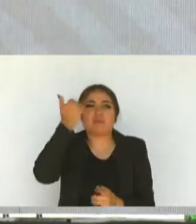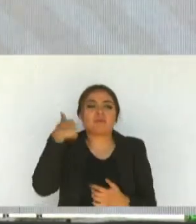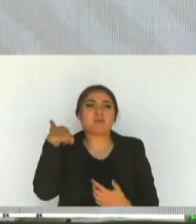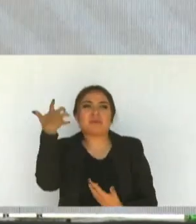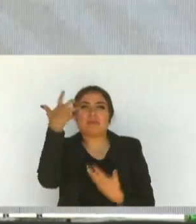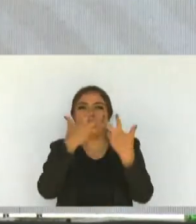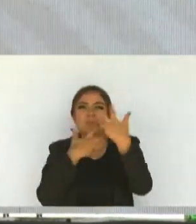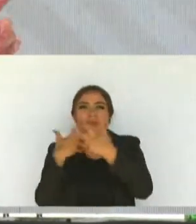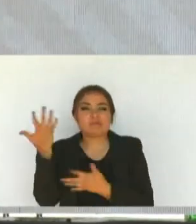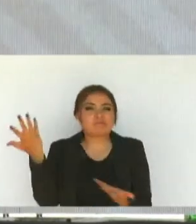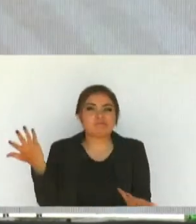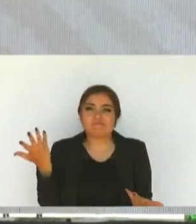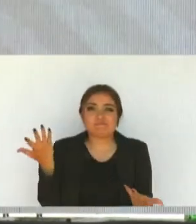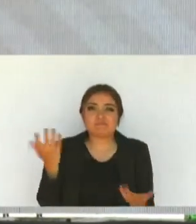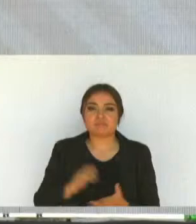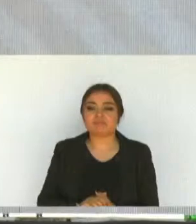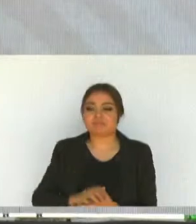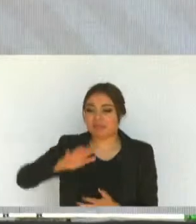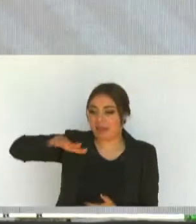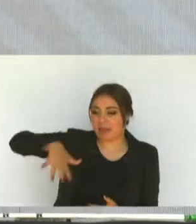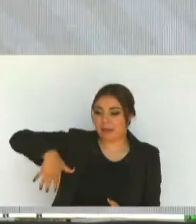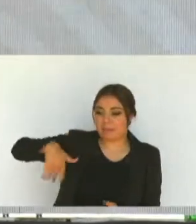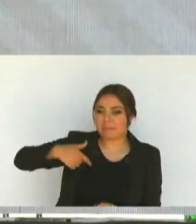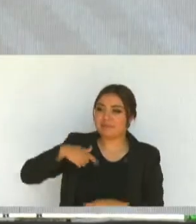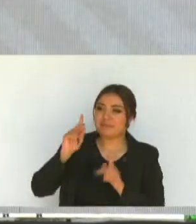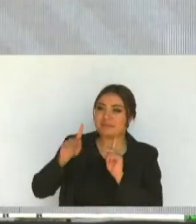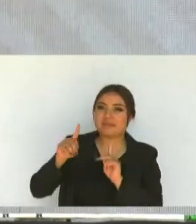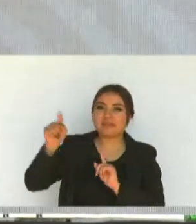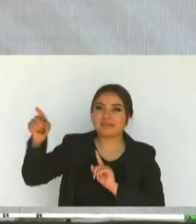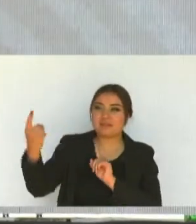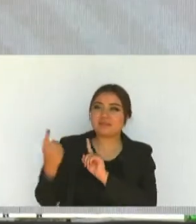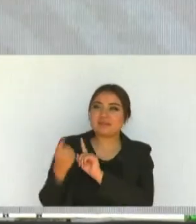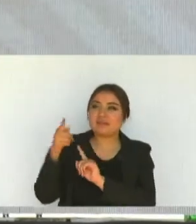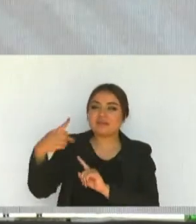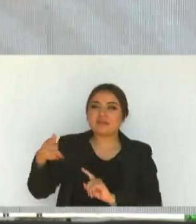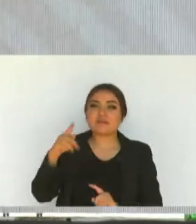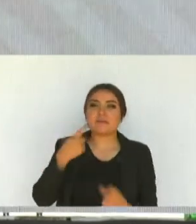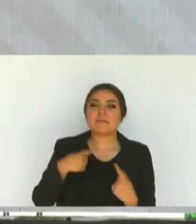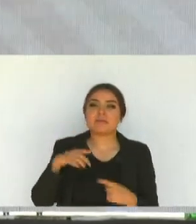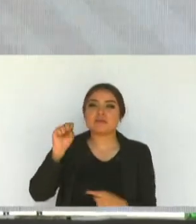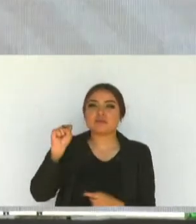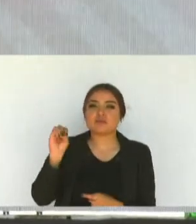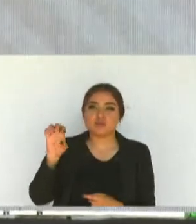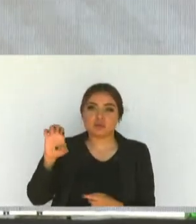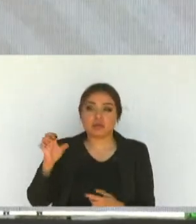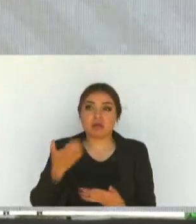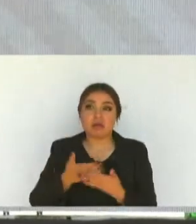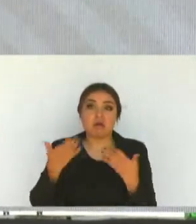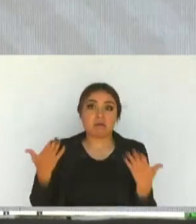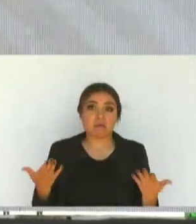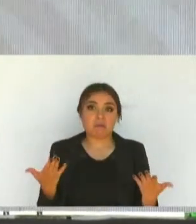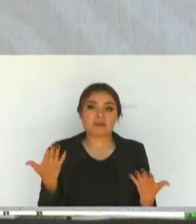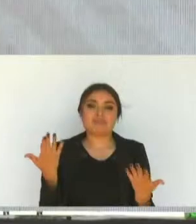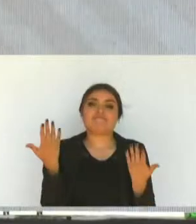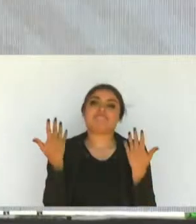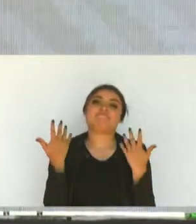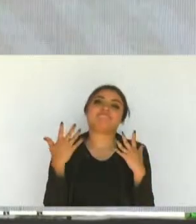mucho. Hace un momento platicaba con Zoé y es admirable hoy cómo se